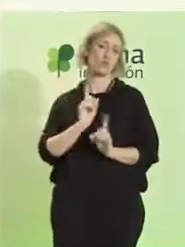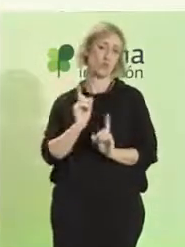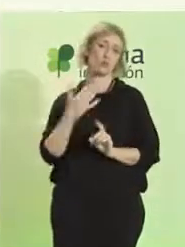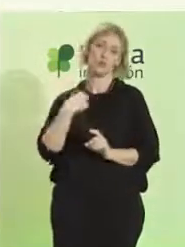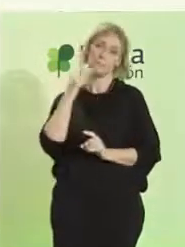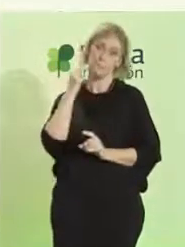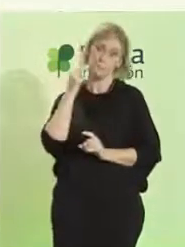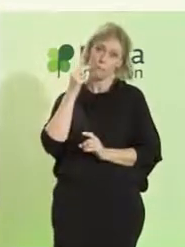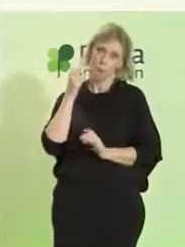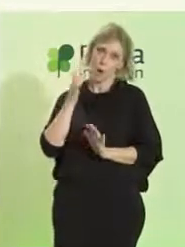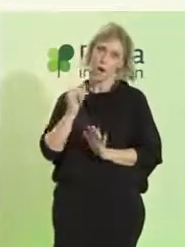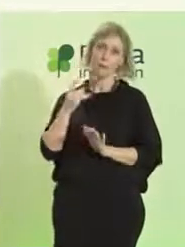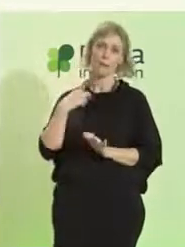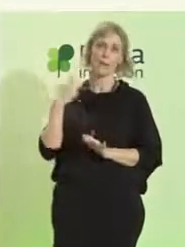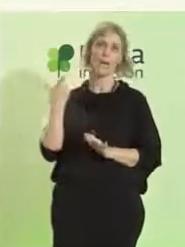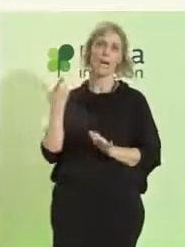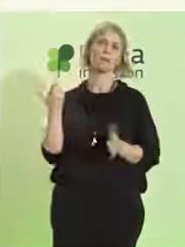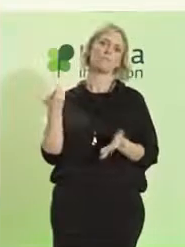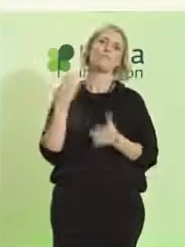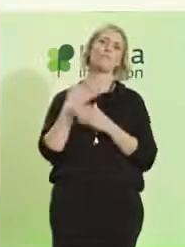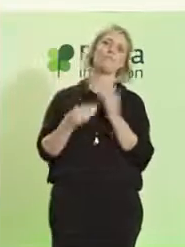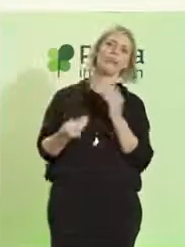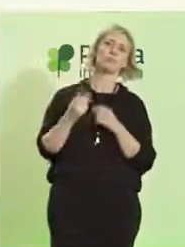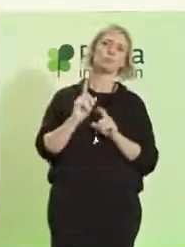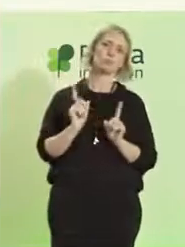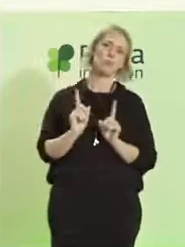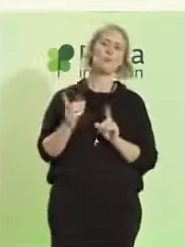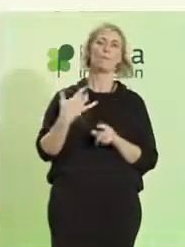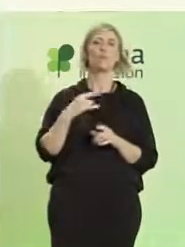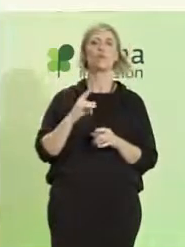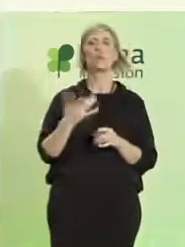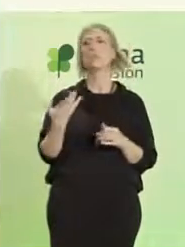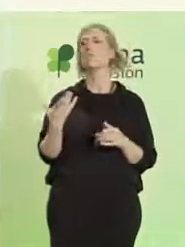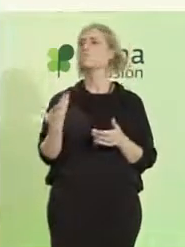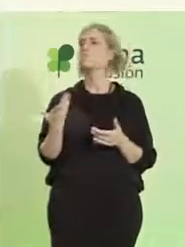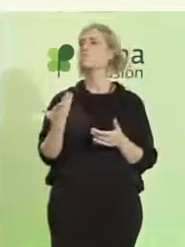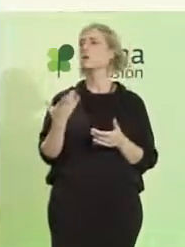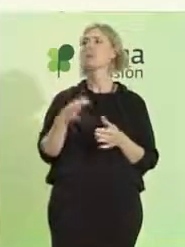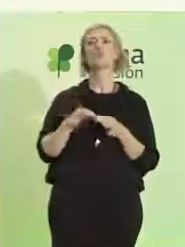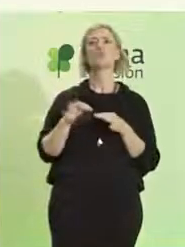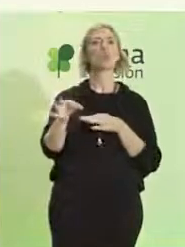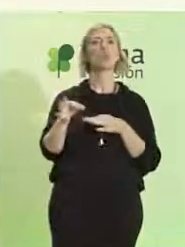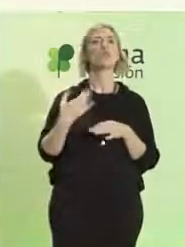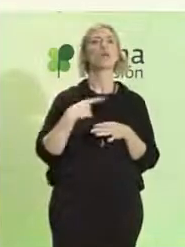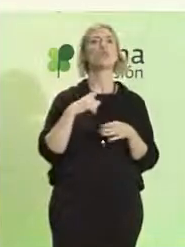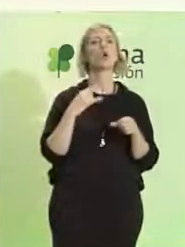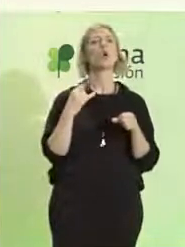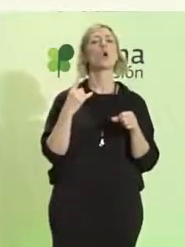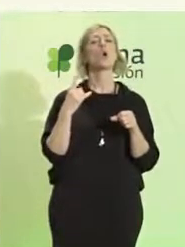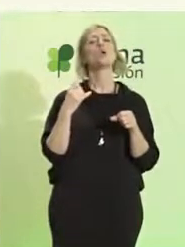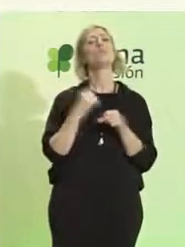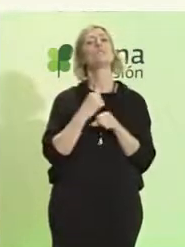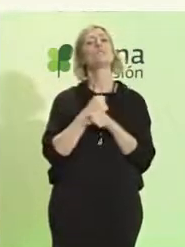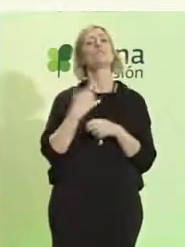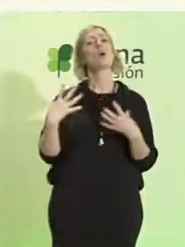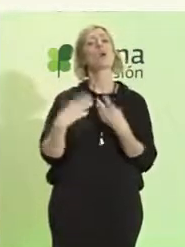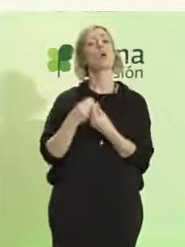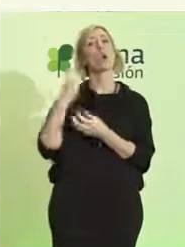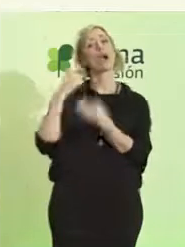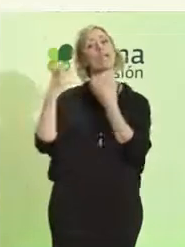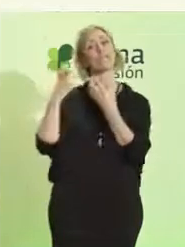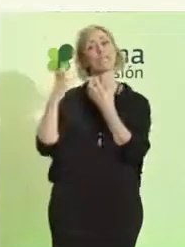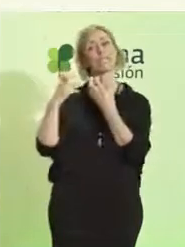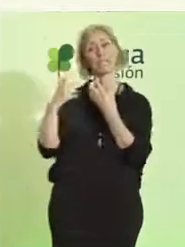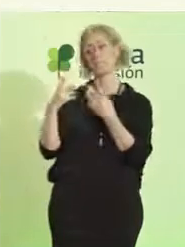a qué decir, pero sí que trabajo día a día con artistas como Gie, que está ahí currando, ya veréis por qué, en pensar no tanto en